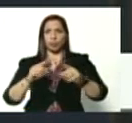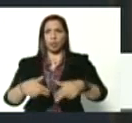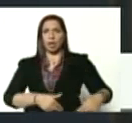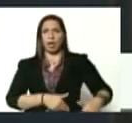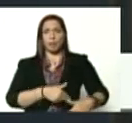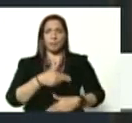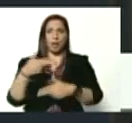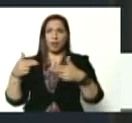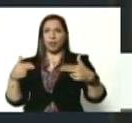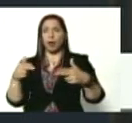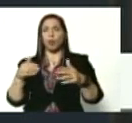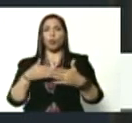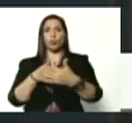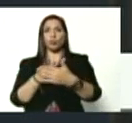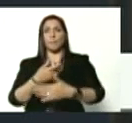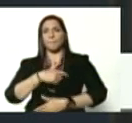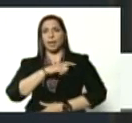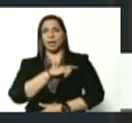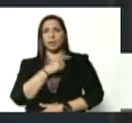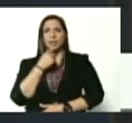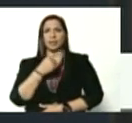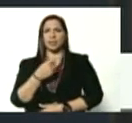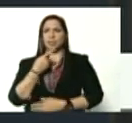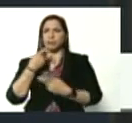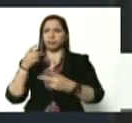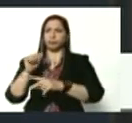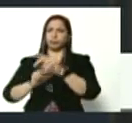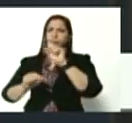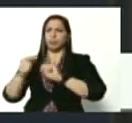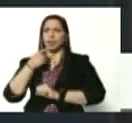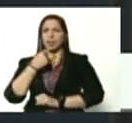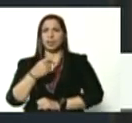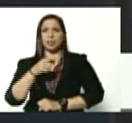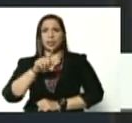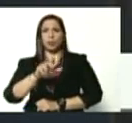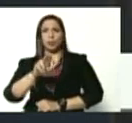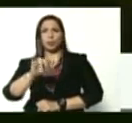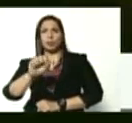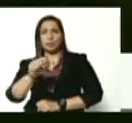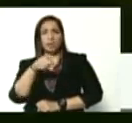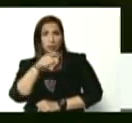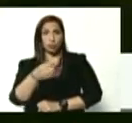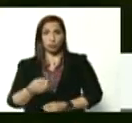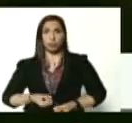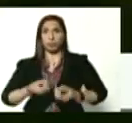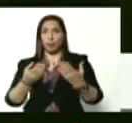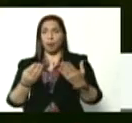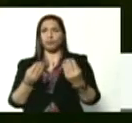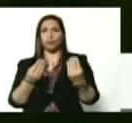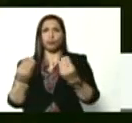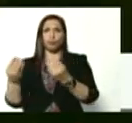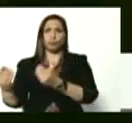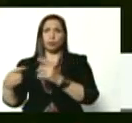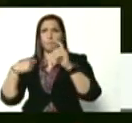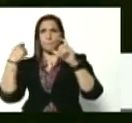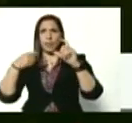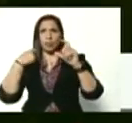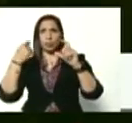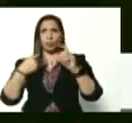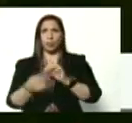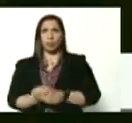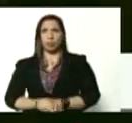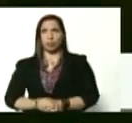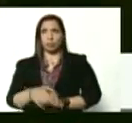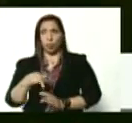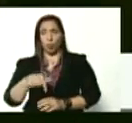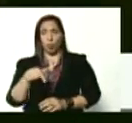decreta la ofensiva y le anuncia al almirante luis brión esto es para una película no para una para muchas películas hoy